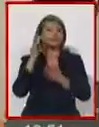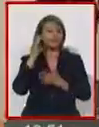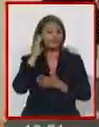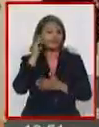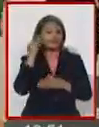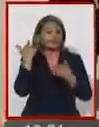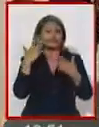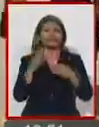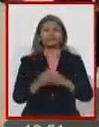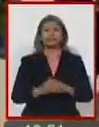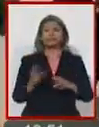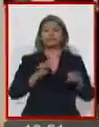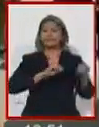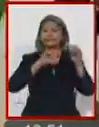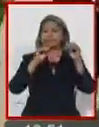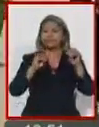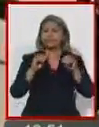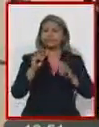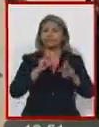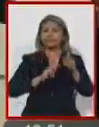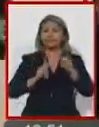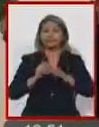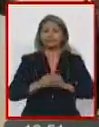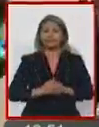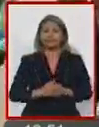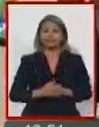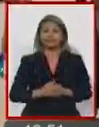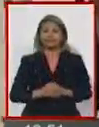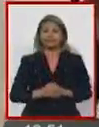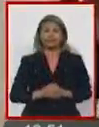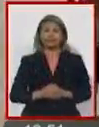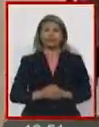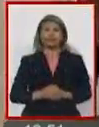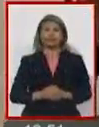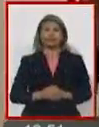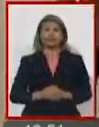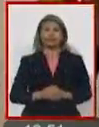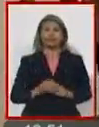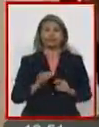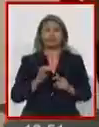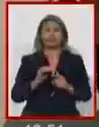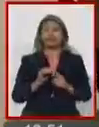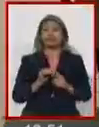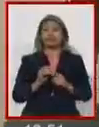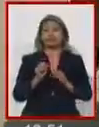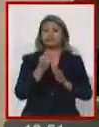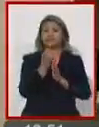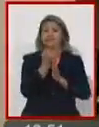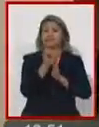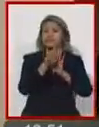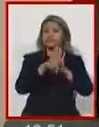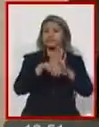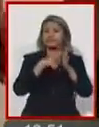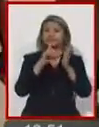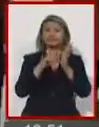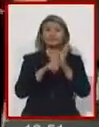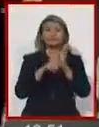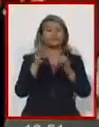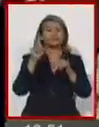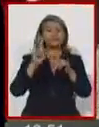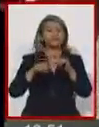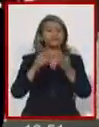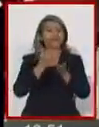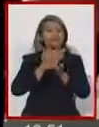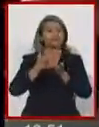experiencia haber puesto a esta gente por feriante, digamos, o por rato, por horas, y después no lo